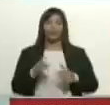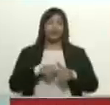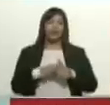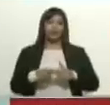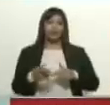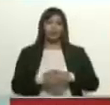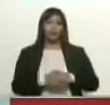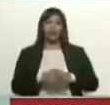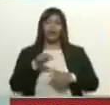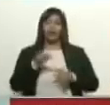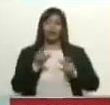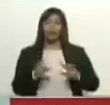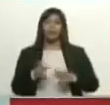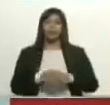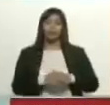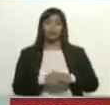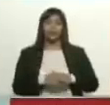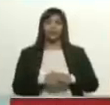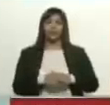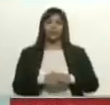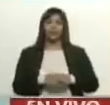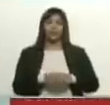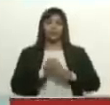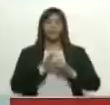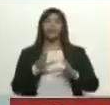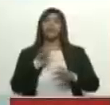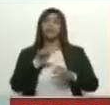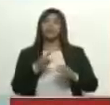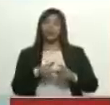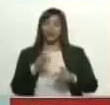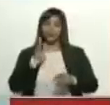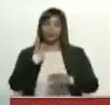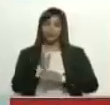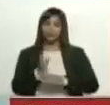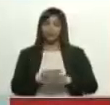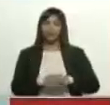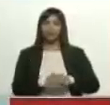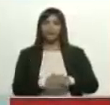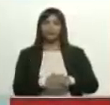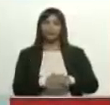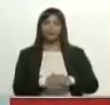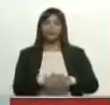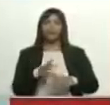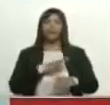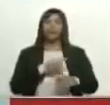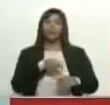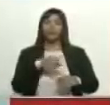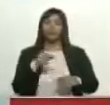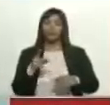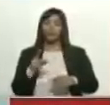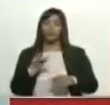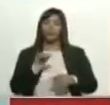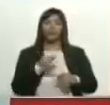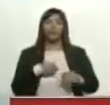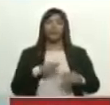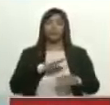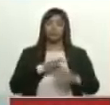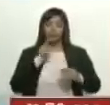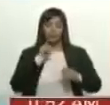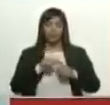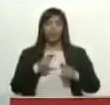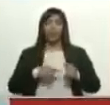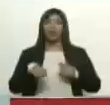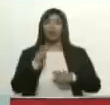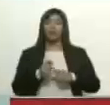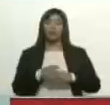Entonces, estas personas efectivamente fueron condenadas por el juzgado segundo de primera instancia en función de